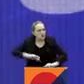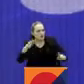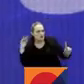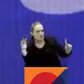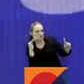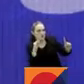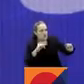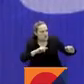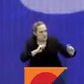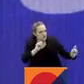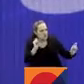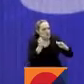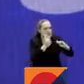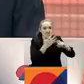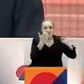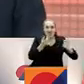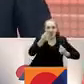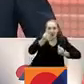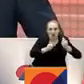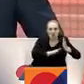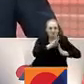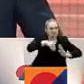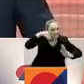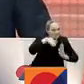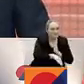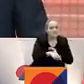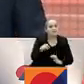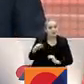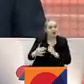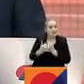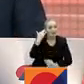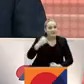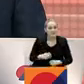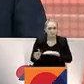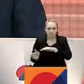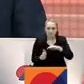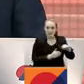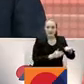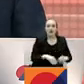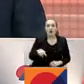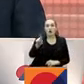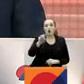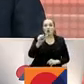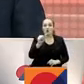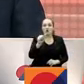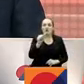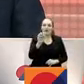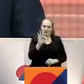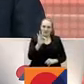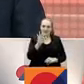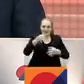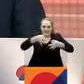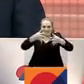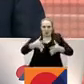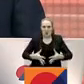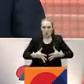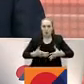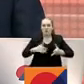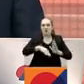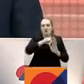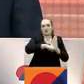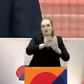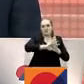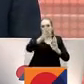contra la libertad económica. Descuentos en el SOAT fueron aprobados en el Congreso de la República. La ley, que pasa a